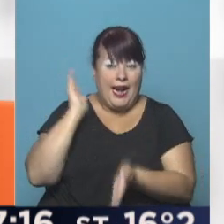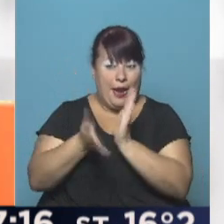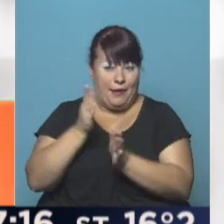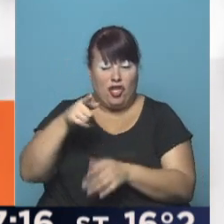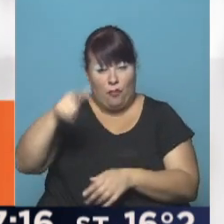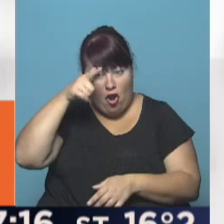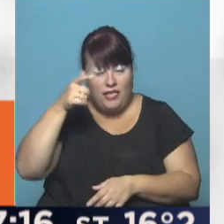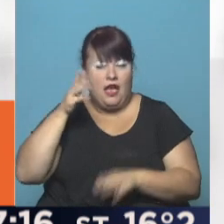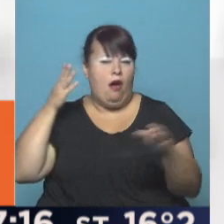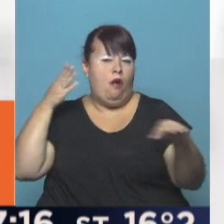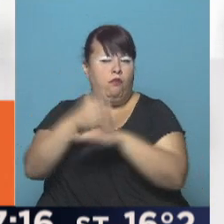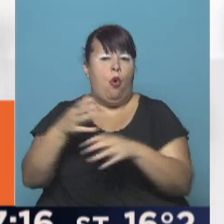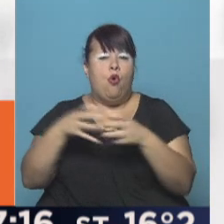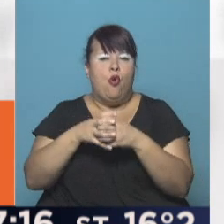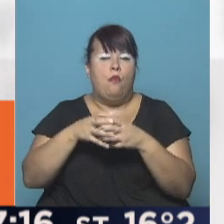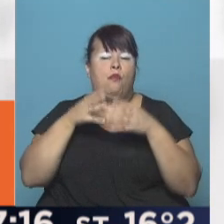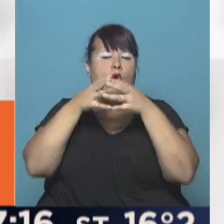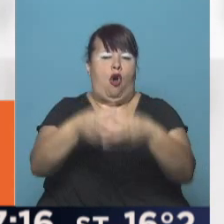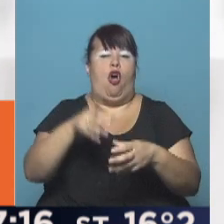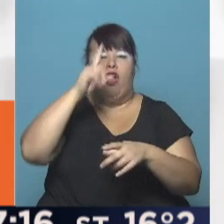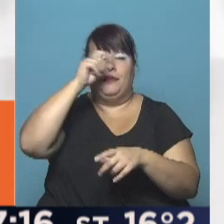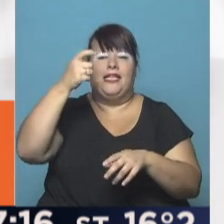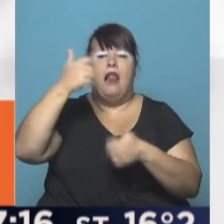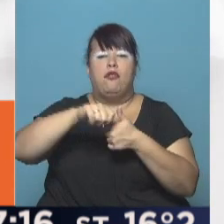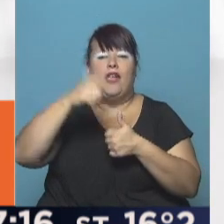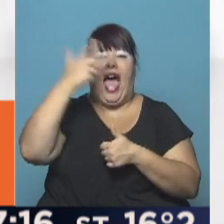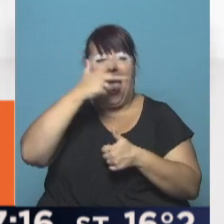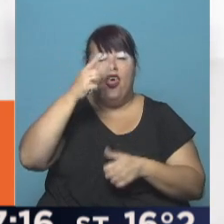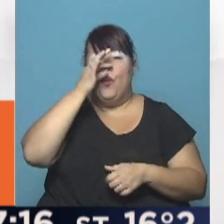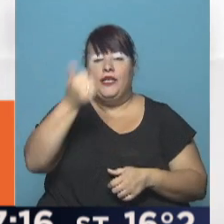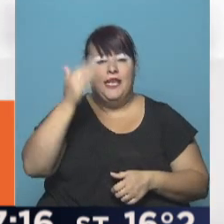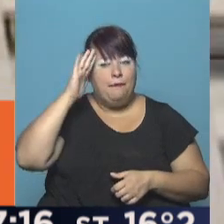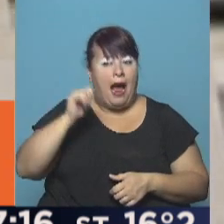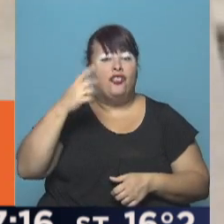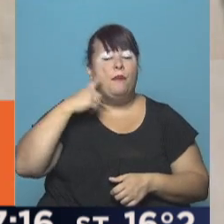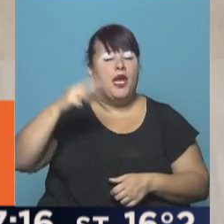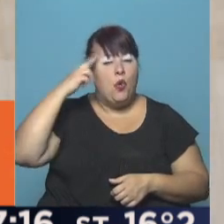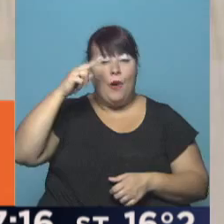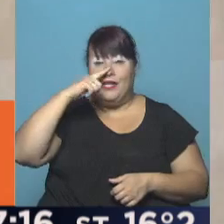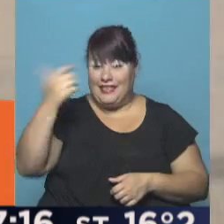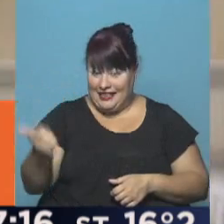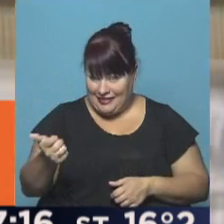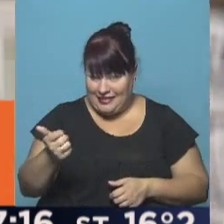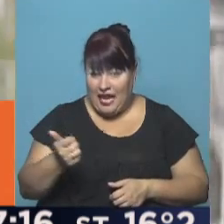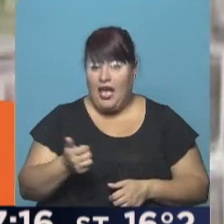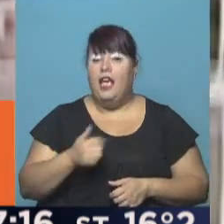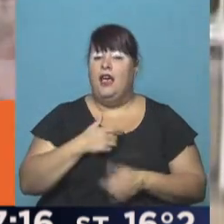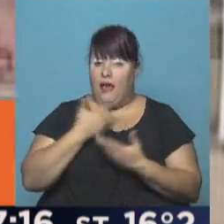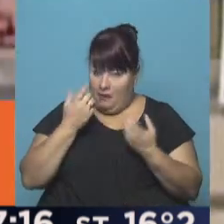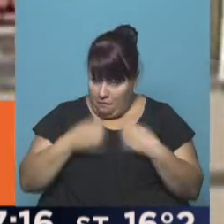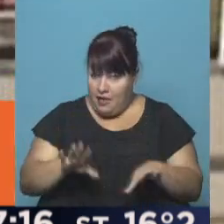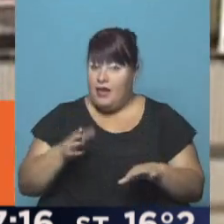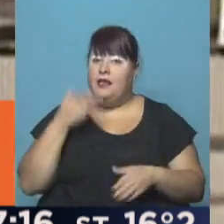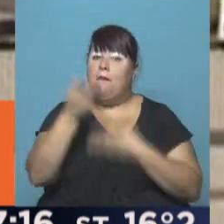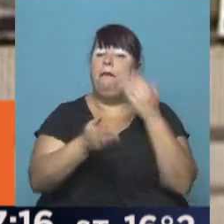parapolicial y rompió con un grupo de tareas en el hospital posadas de haedo el 26 de marzo de 1976 abre la puerta para